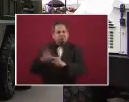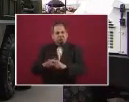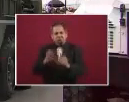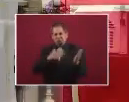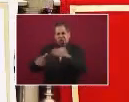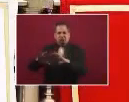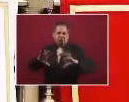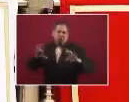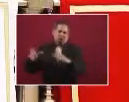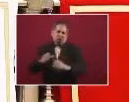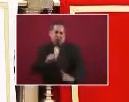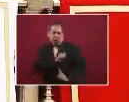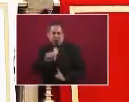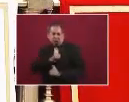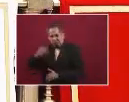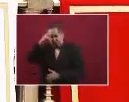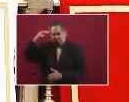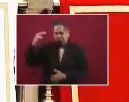gran fuerza de México.